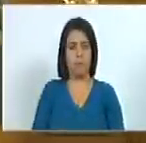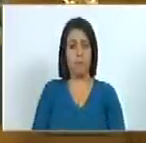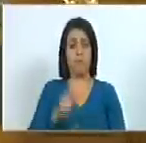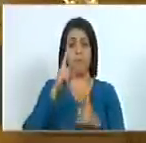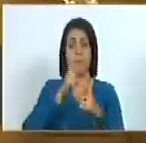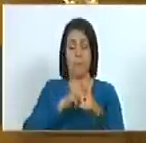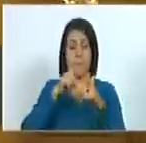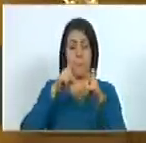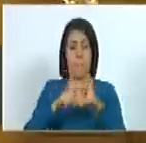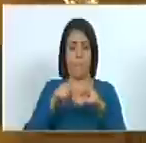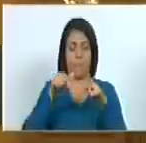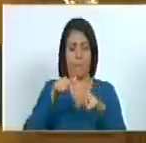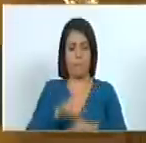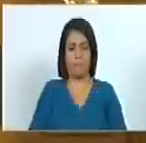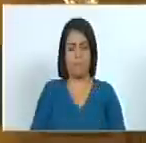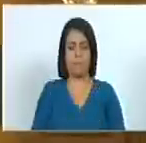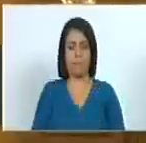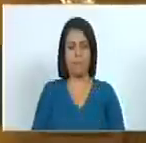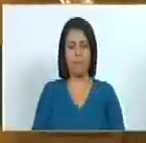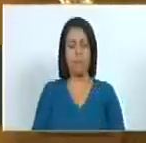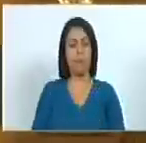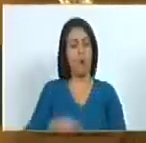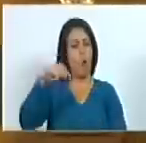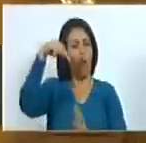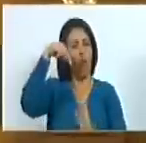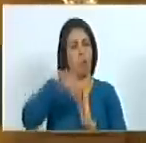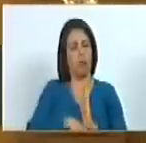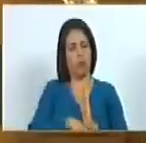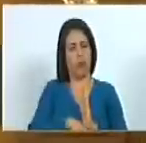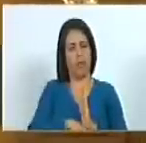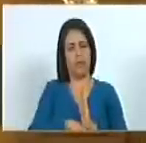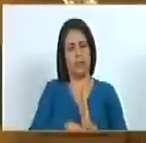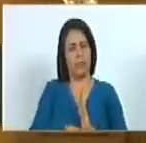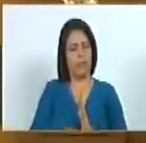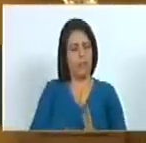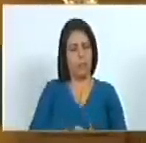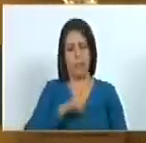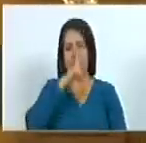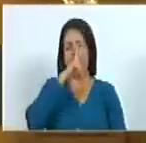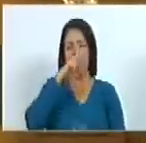por ello que un profundo acto de cinismo,